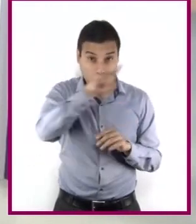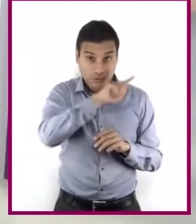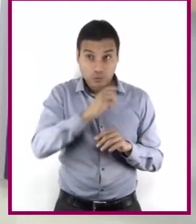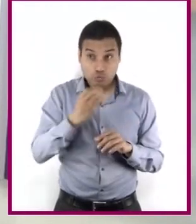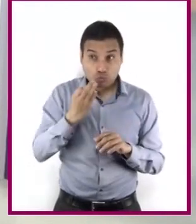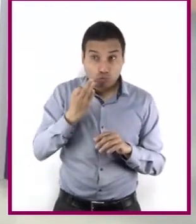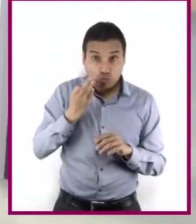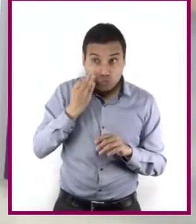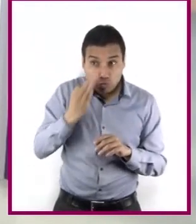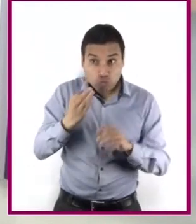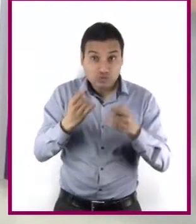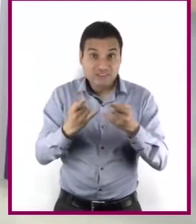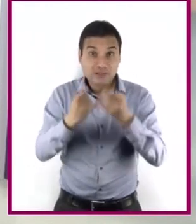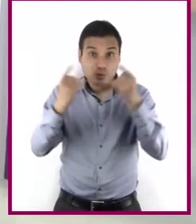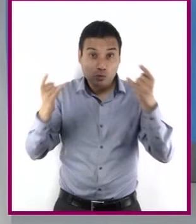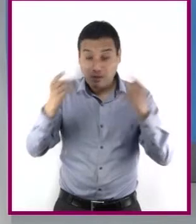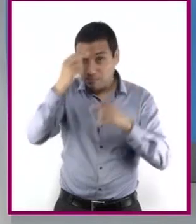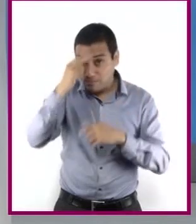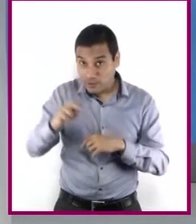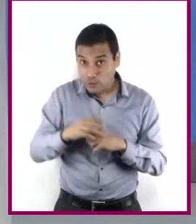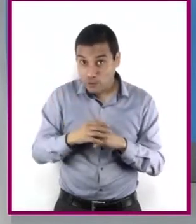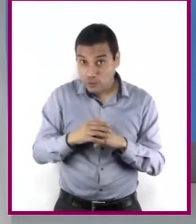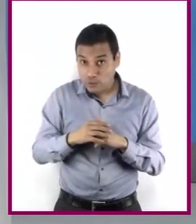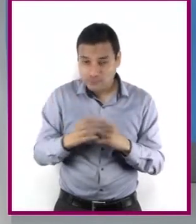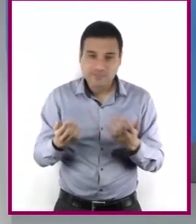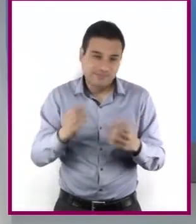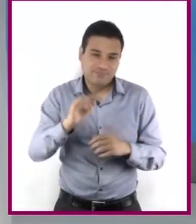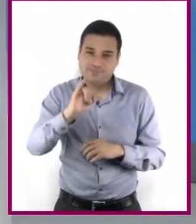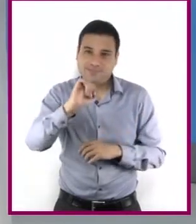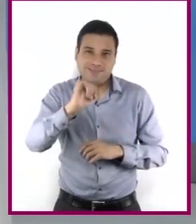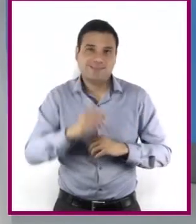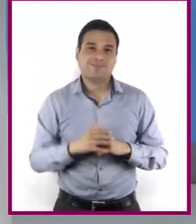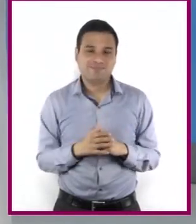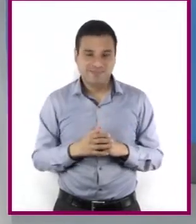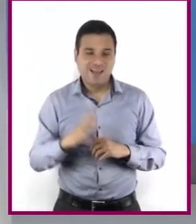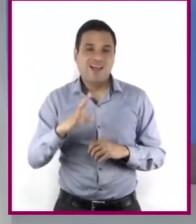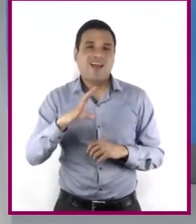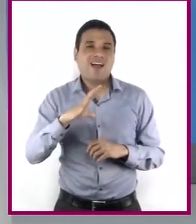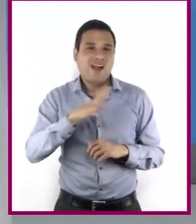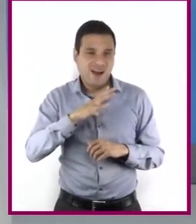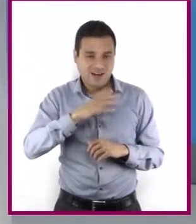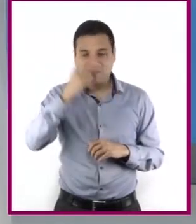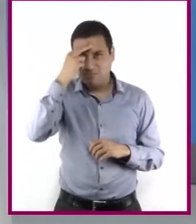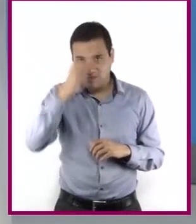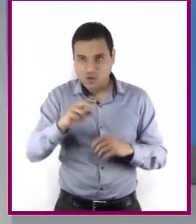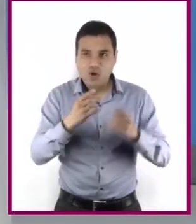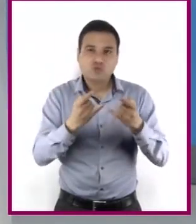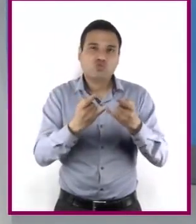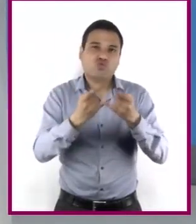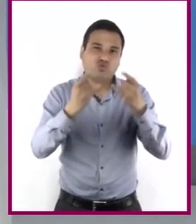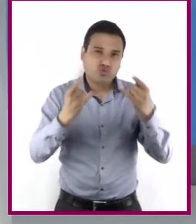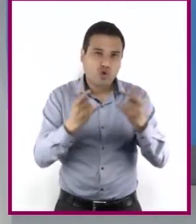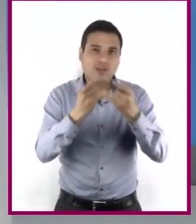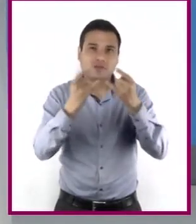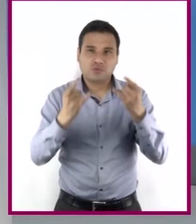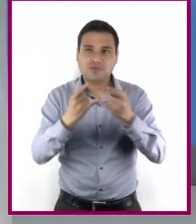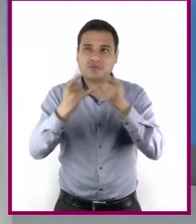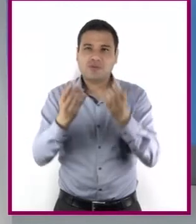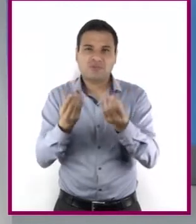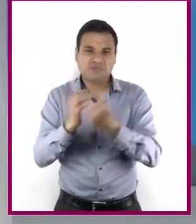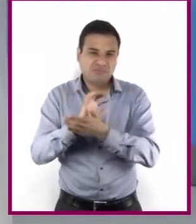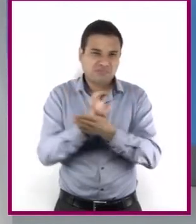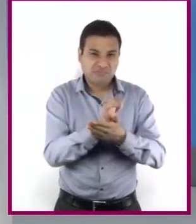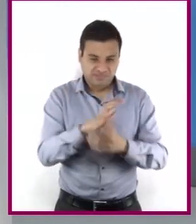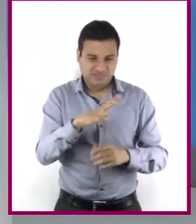nuestro país? Seguramente. Existe un sinnúmero de situaciones por las que la discriminación y